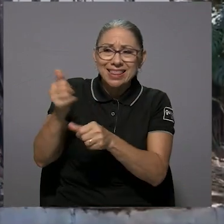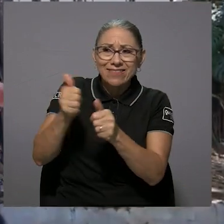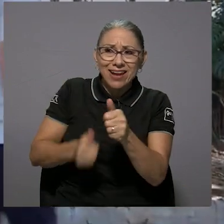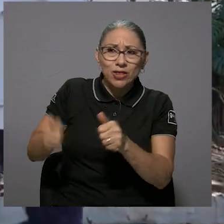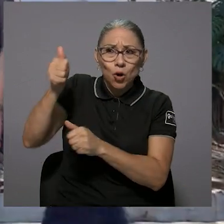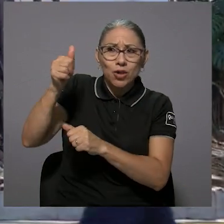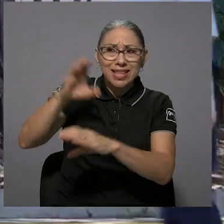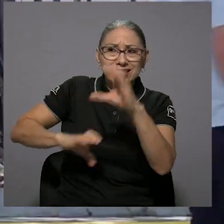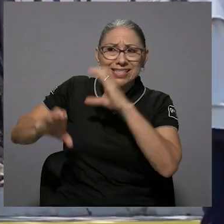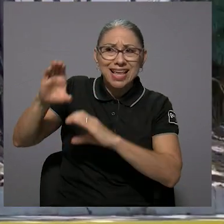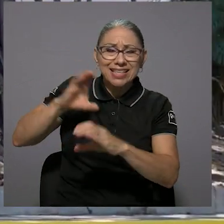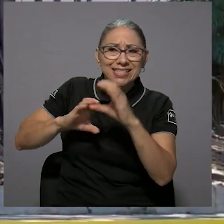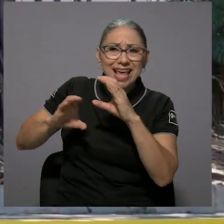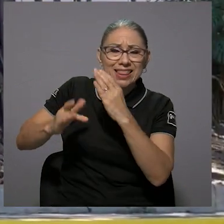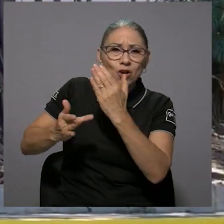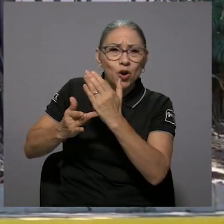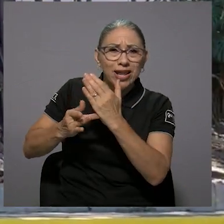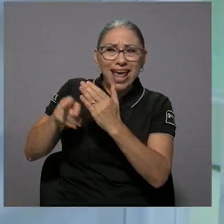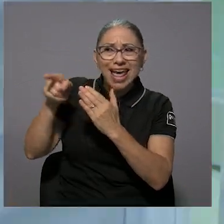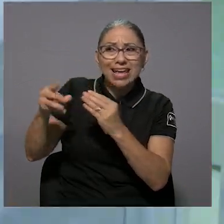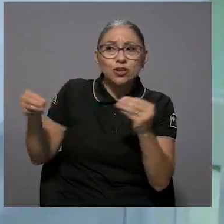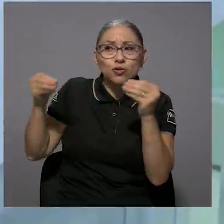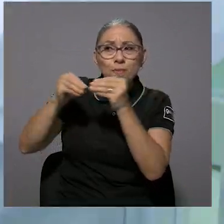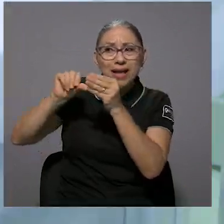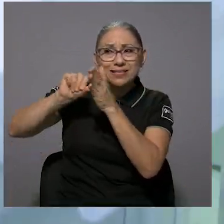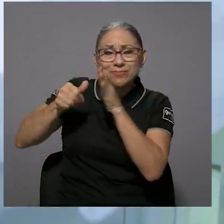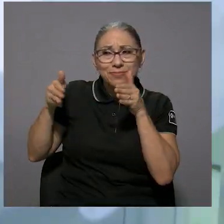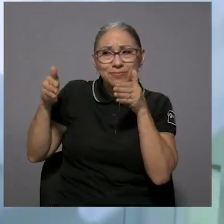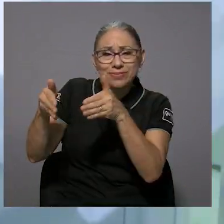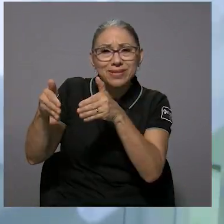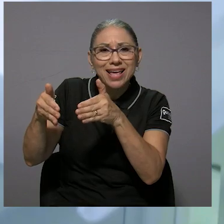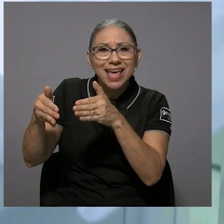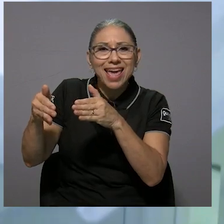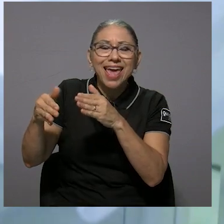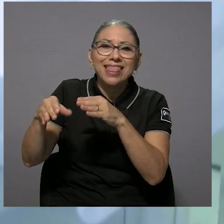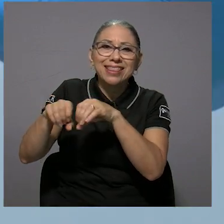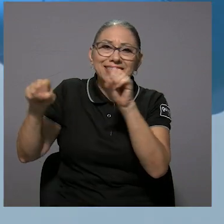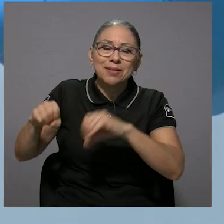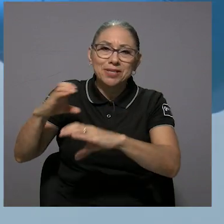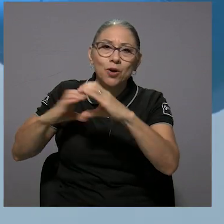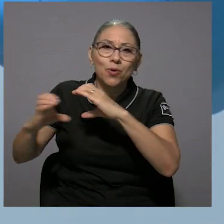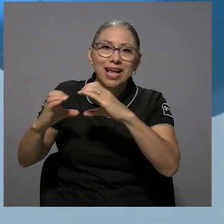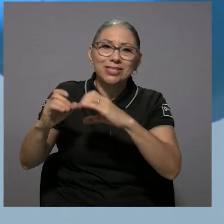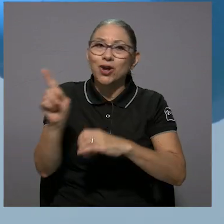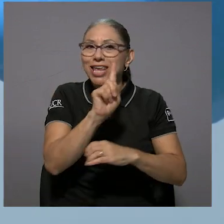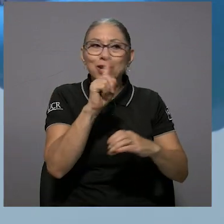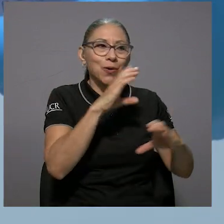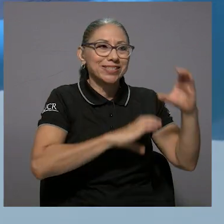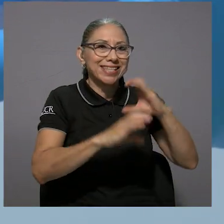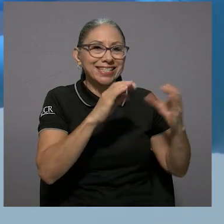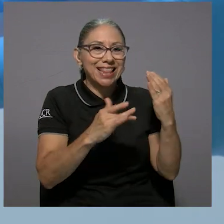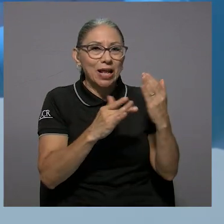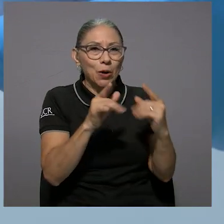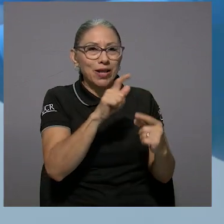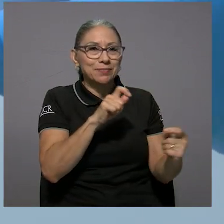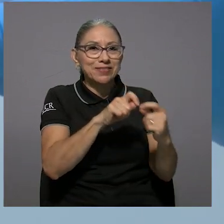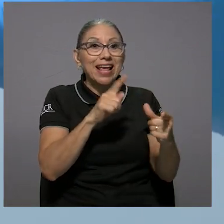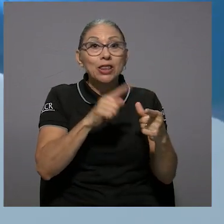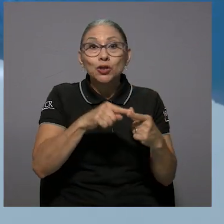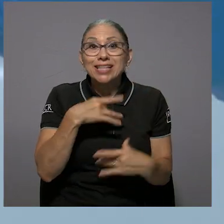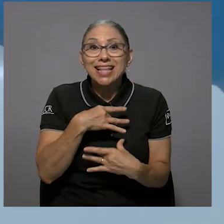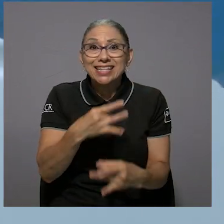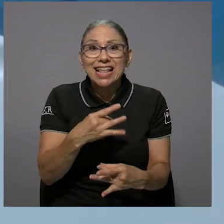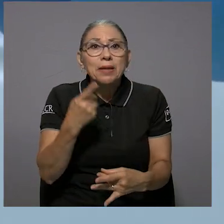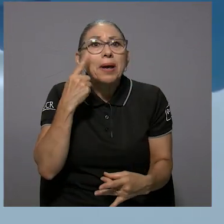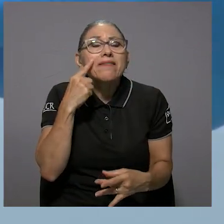tecnología, era más en telecomunicaciones que en ciencia y tecnología. Entonces me pareció muy interesante poder verificar cuánto